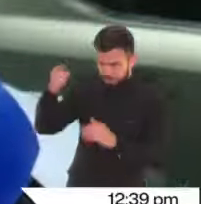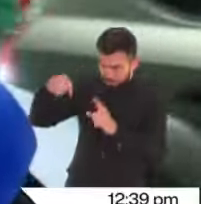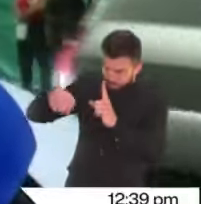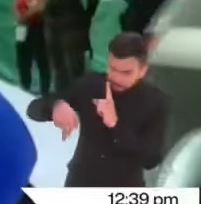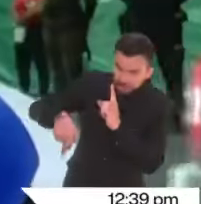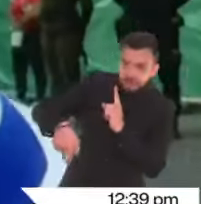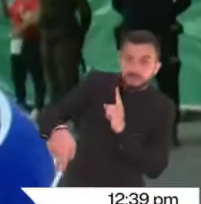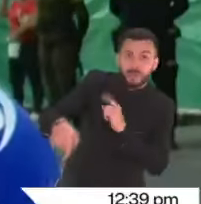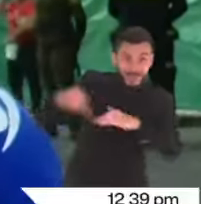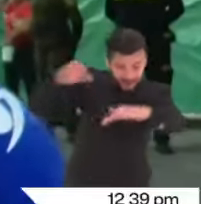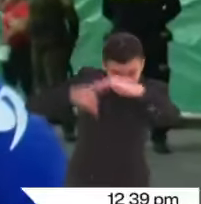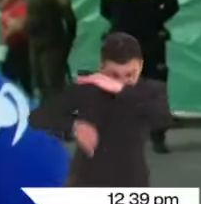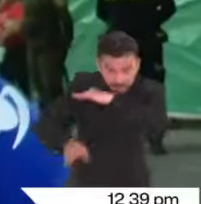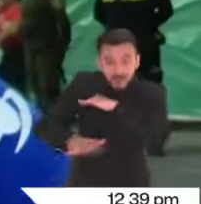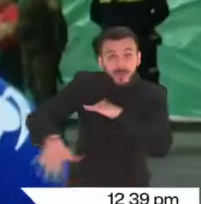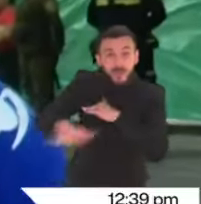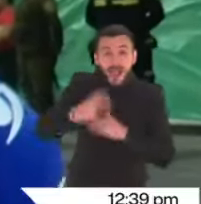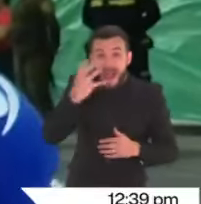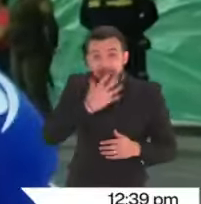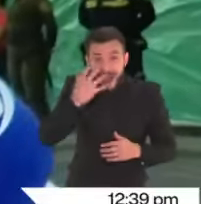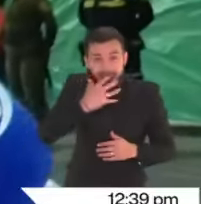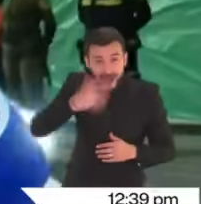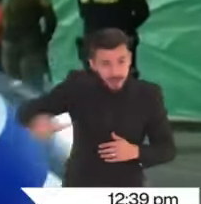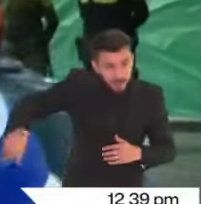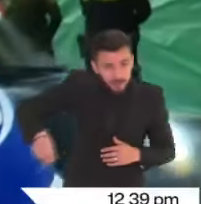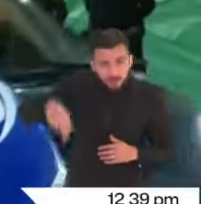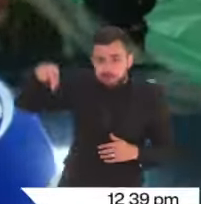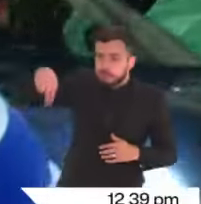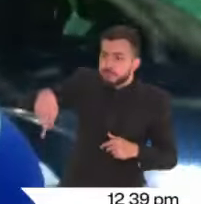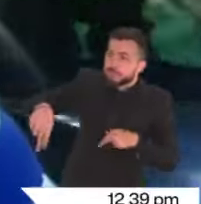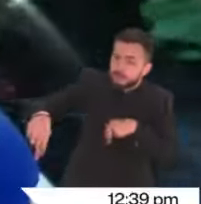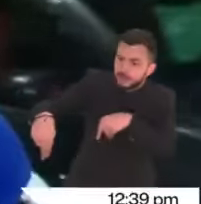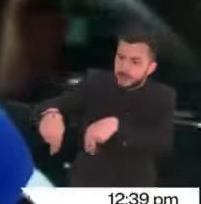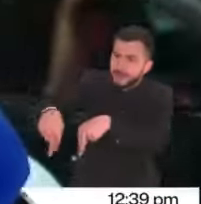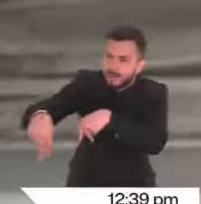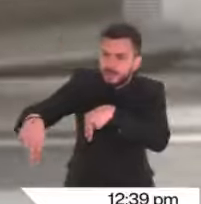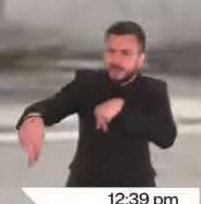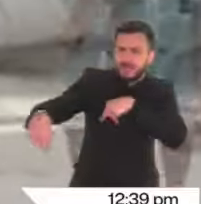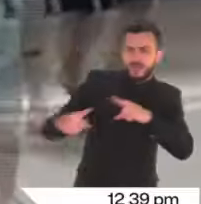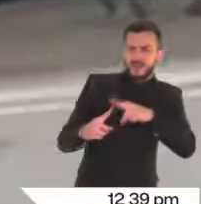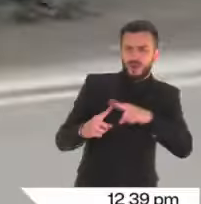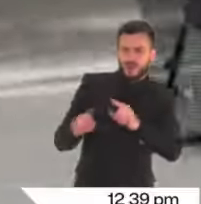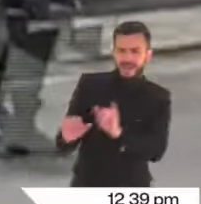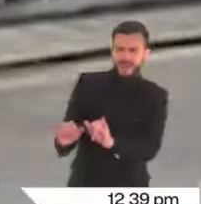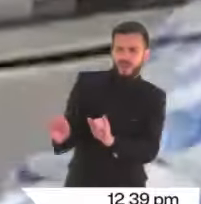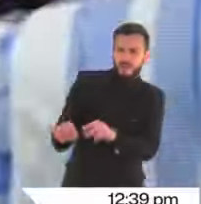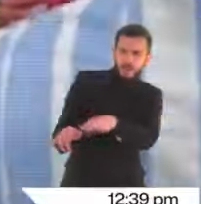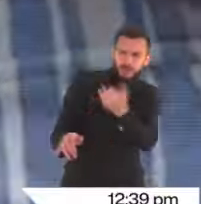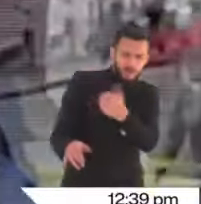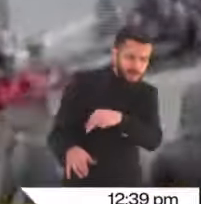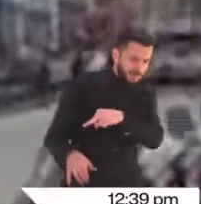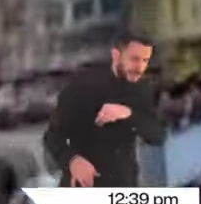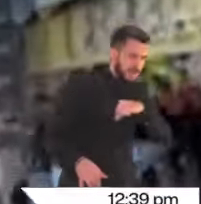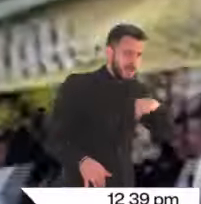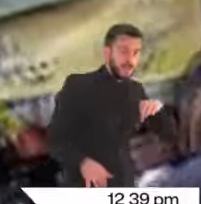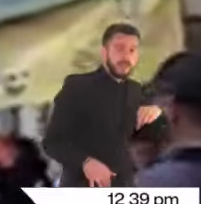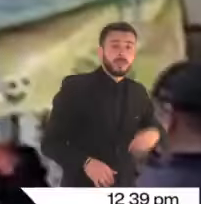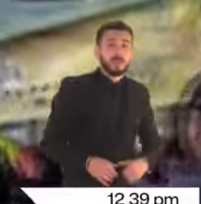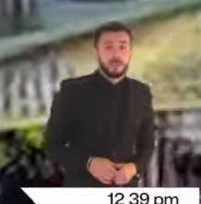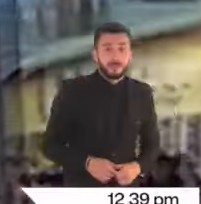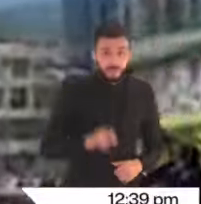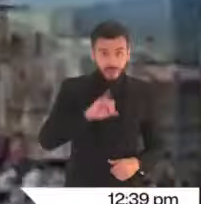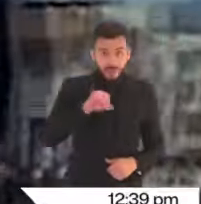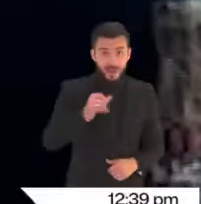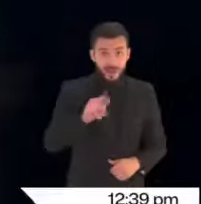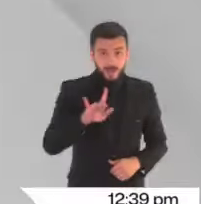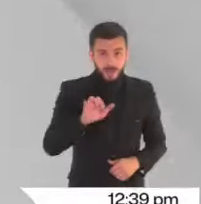caldera, pero yo sí me retiré. Yo le dije, tío, retírese ahí. En medio del caos que se vivió en el lugar, Javier pudo